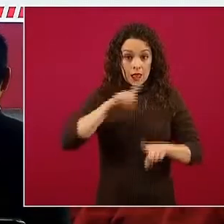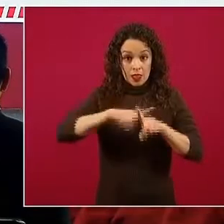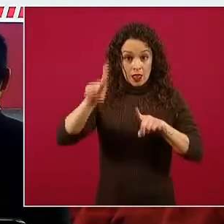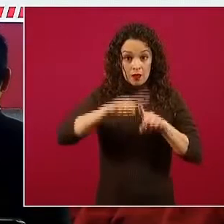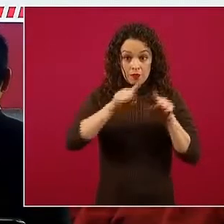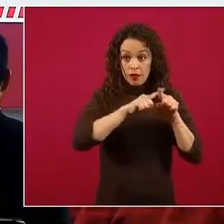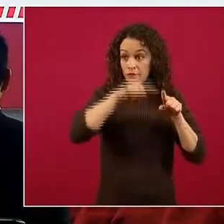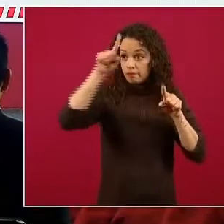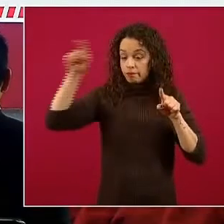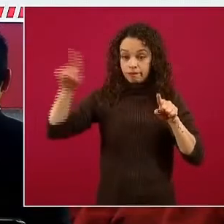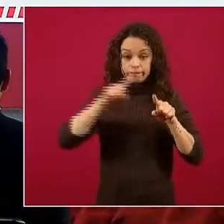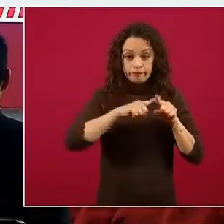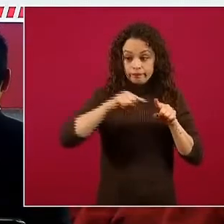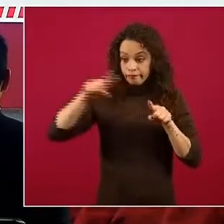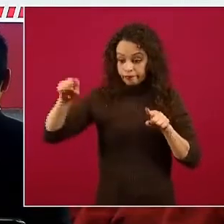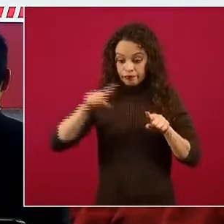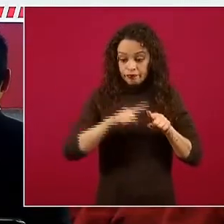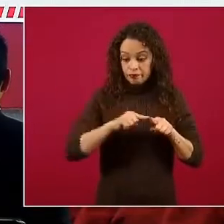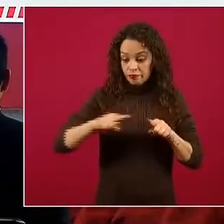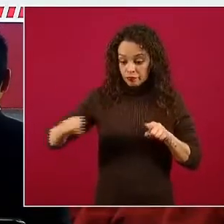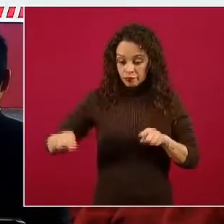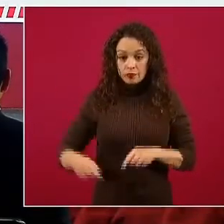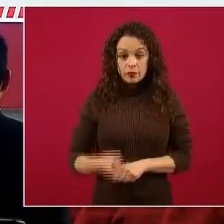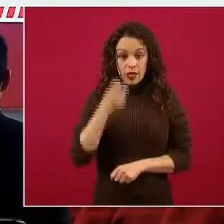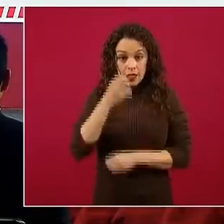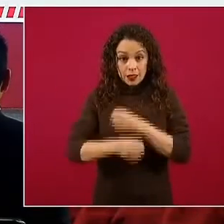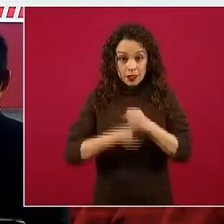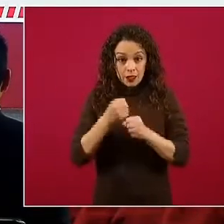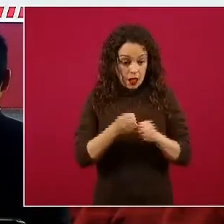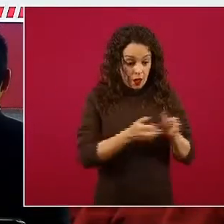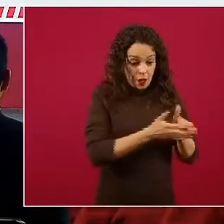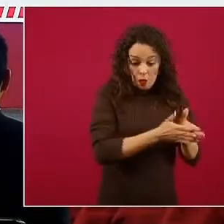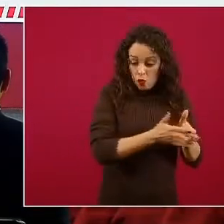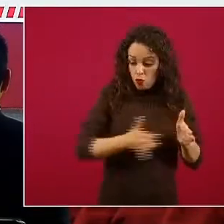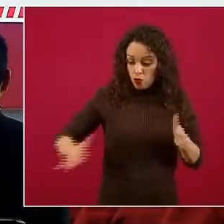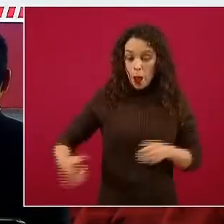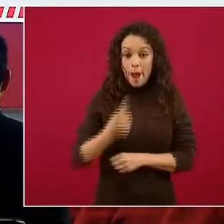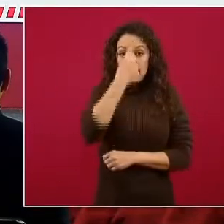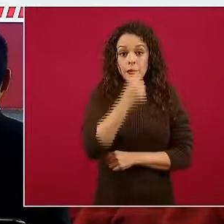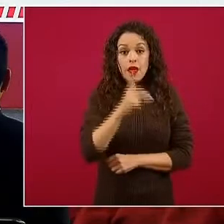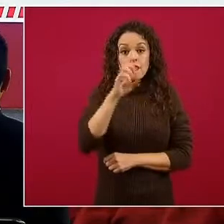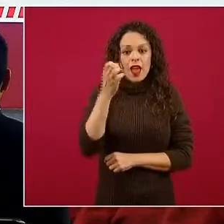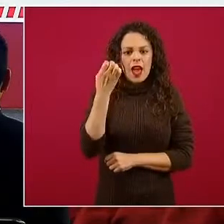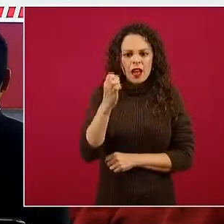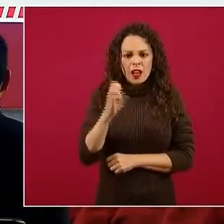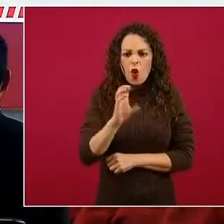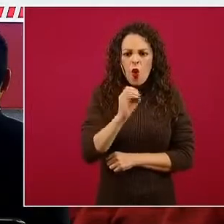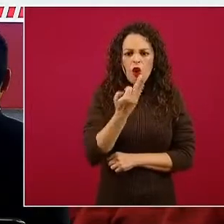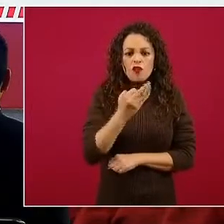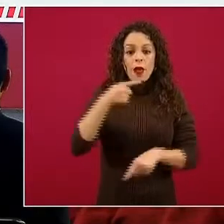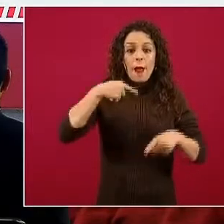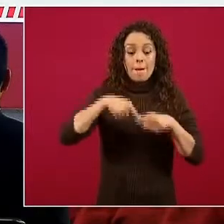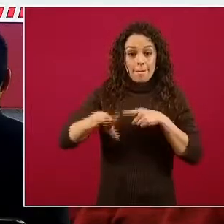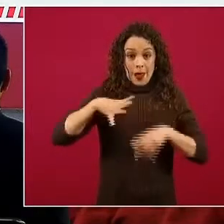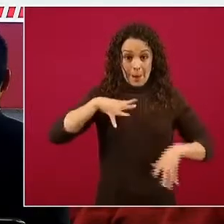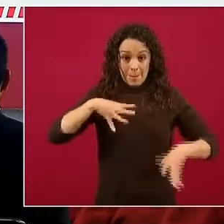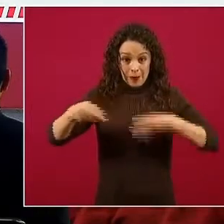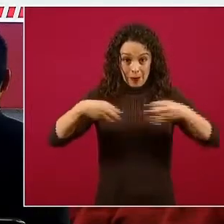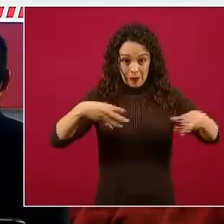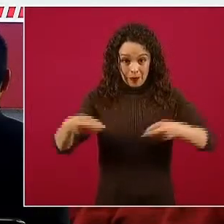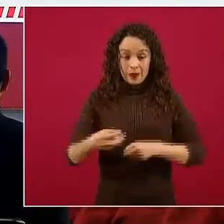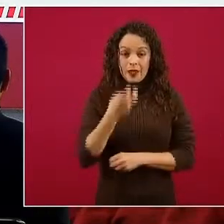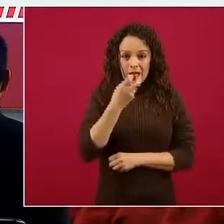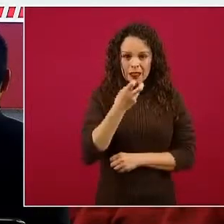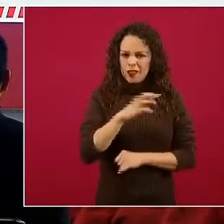la tendencia que guarda a lo largo del año. Aquí empieza el 1 de enero o febrero, cuando empezó la epidemia, a